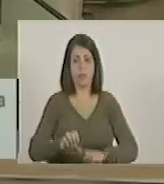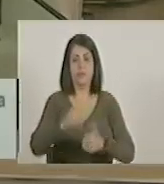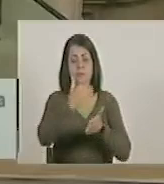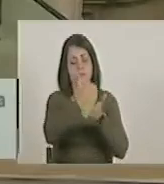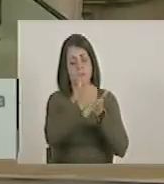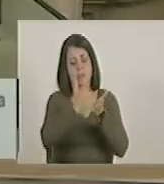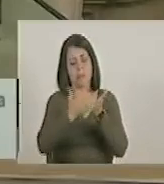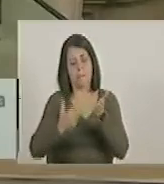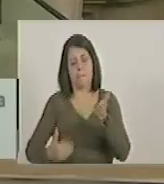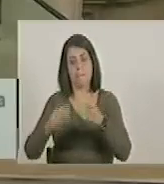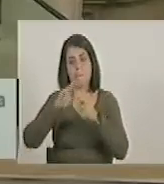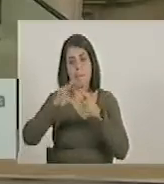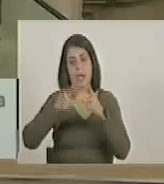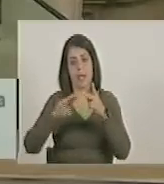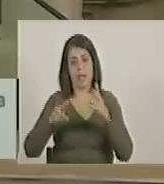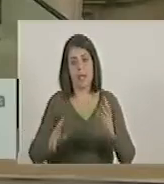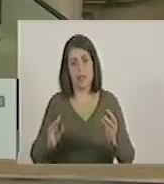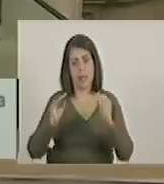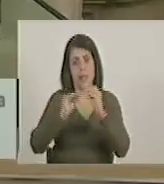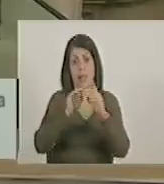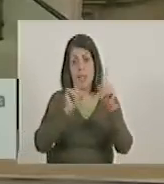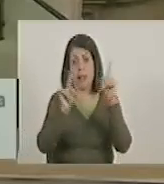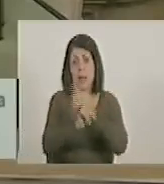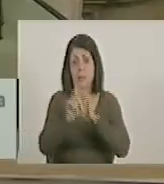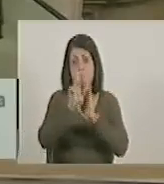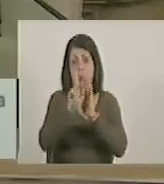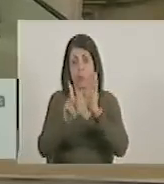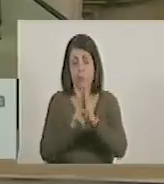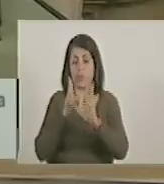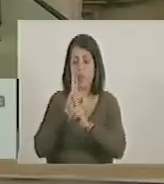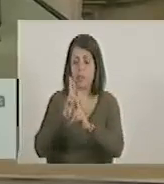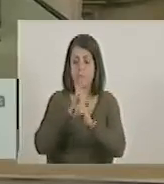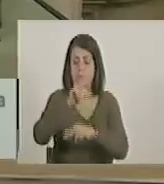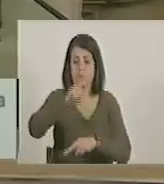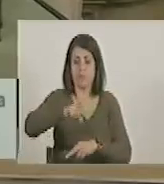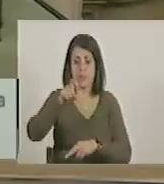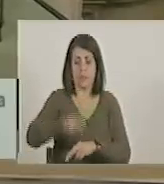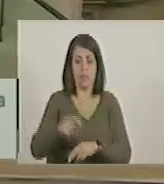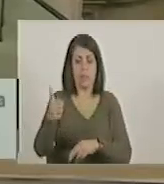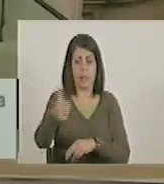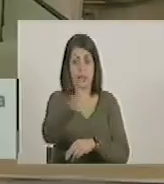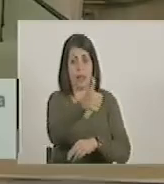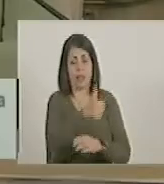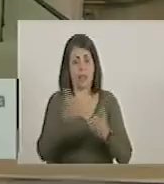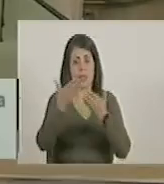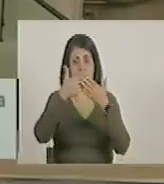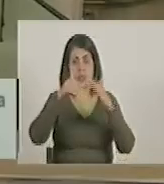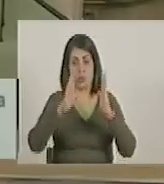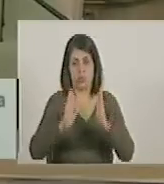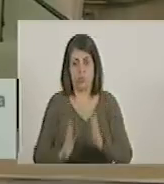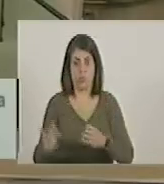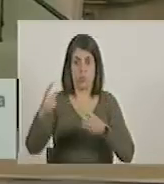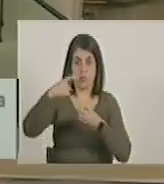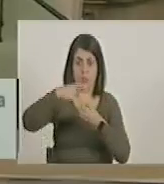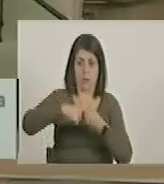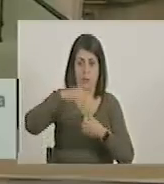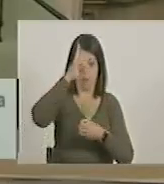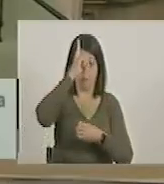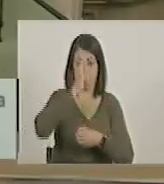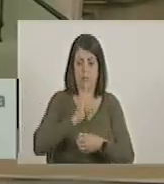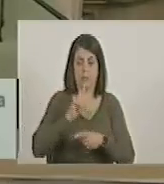currículo, ajustar las adaptaciones y los programas para responder a las necesidades de inclusión de las personas